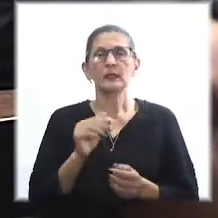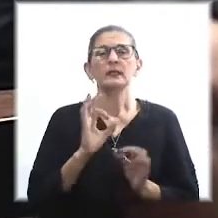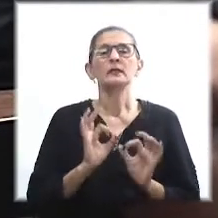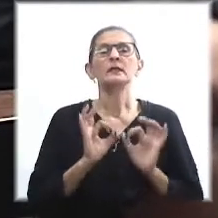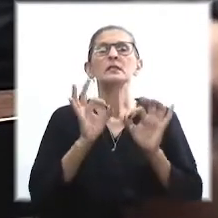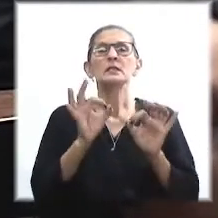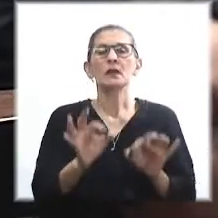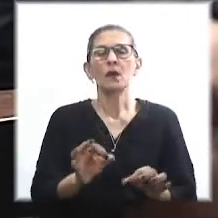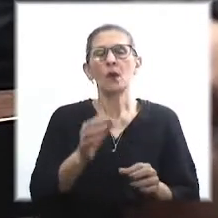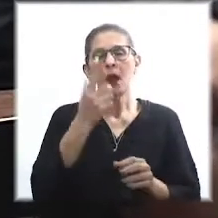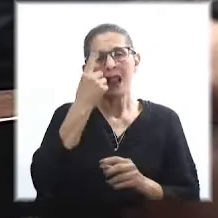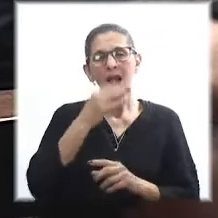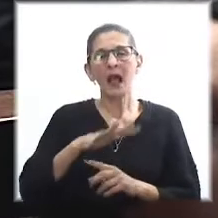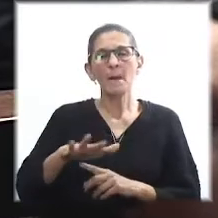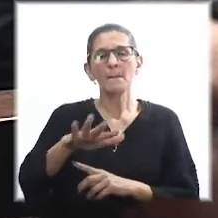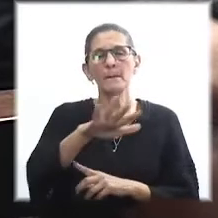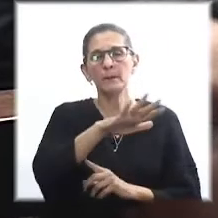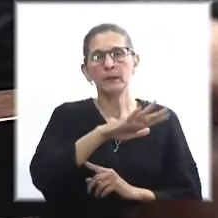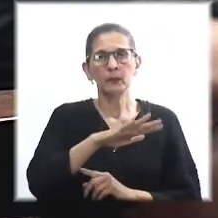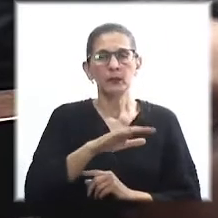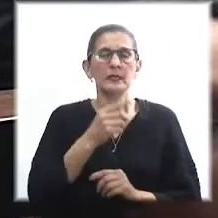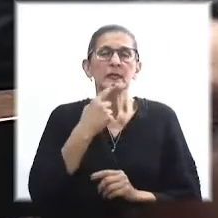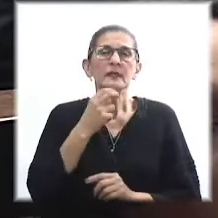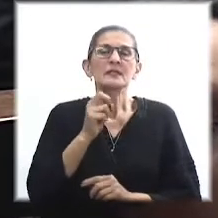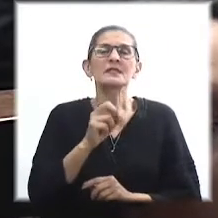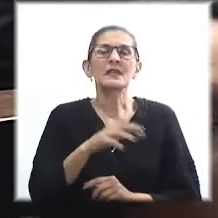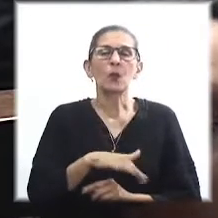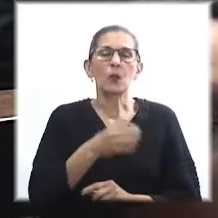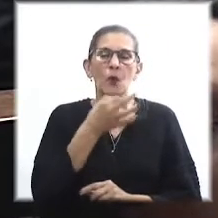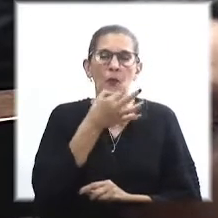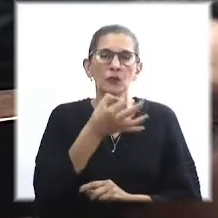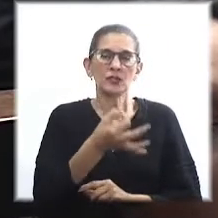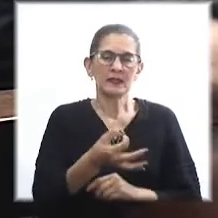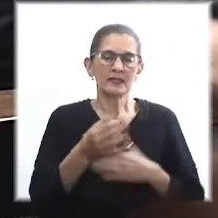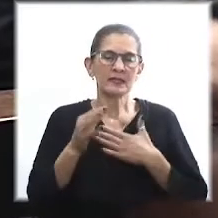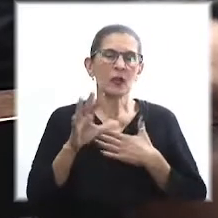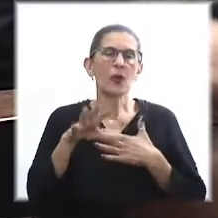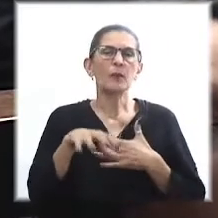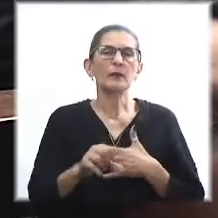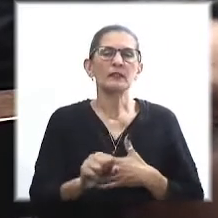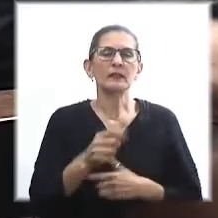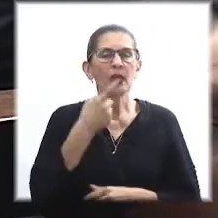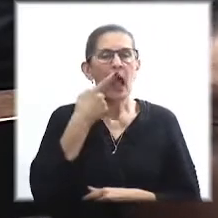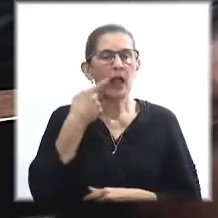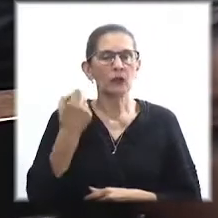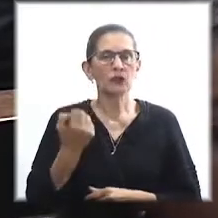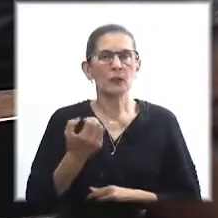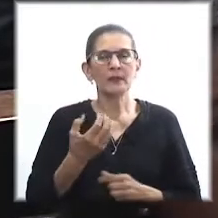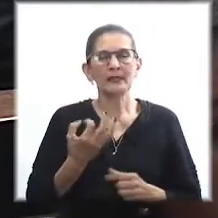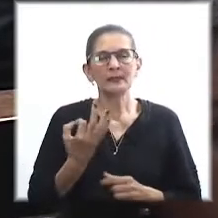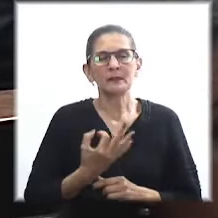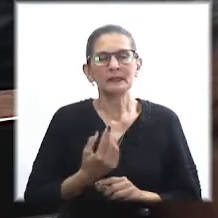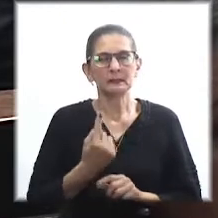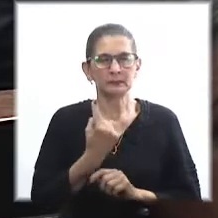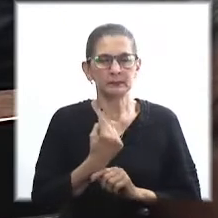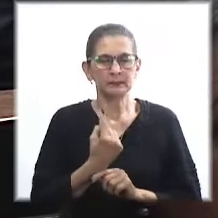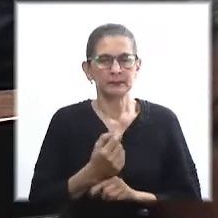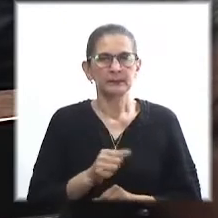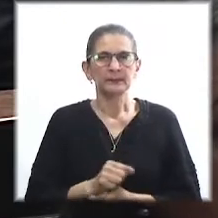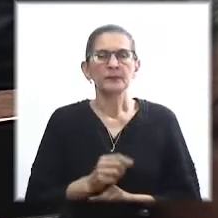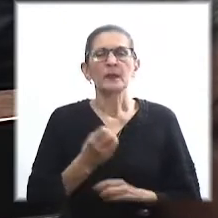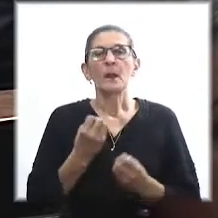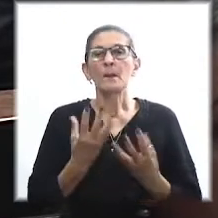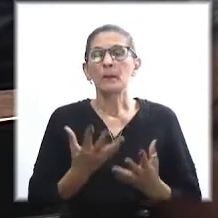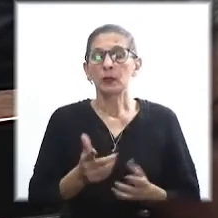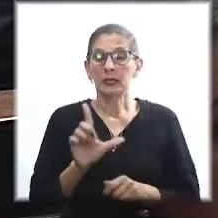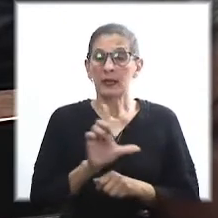llegado a los campos elíseos, que según la mitología están prometidas a los hombres excepcionales.